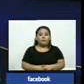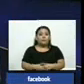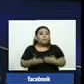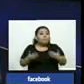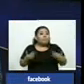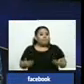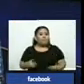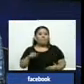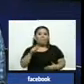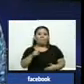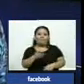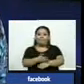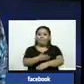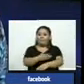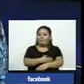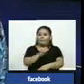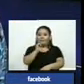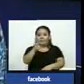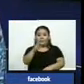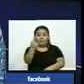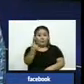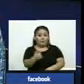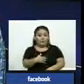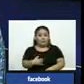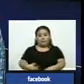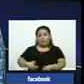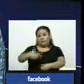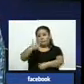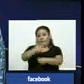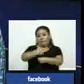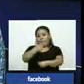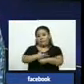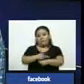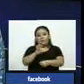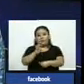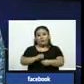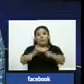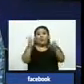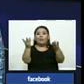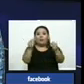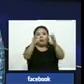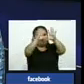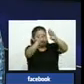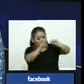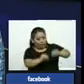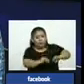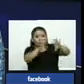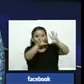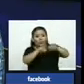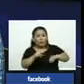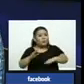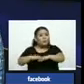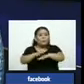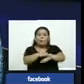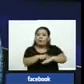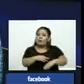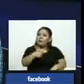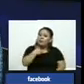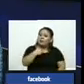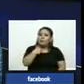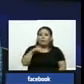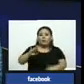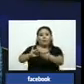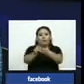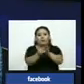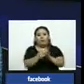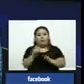Y justo como lo había anunciado el Ejecutivo guatemalteco, los deslizamientos de tierra obligaron a decretar estado de calamidad en varias colonias